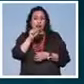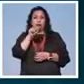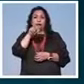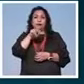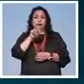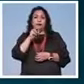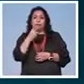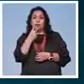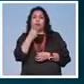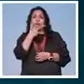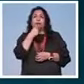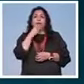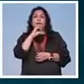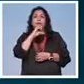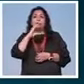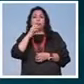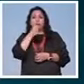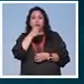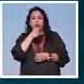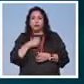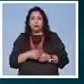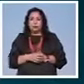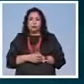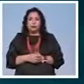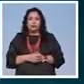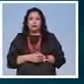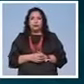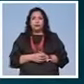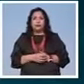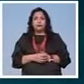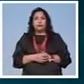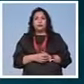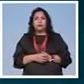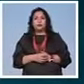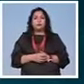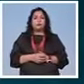Noticias 22, Óscar Cortés. Prueba que no puede ser.